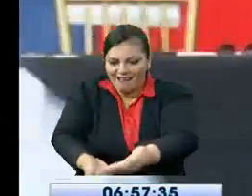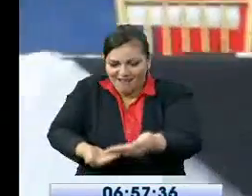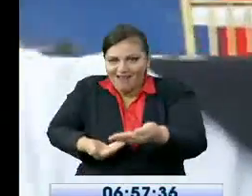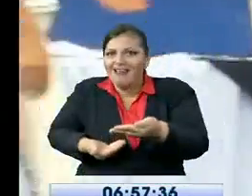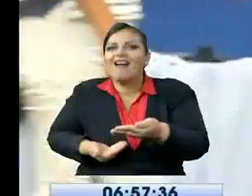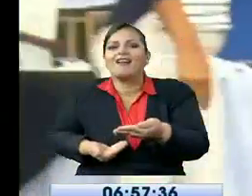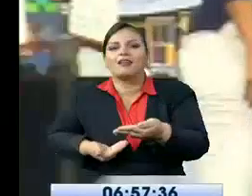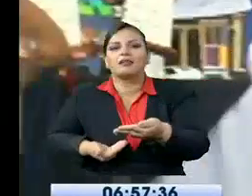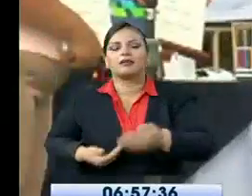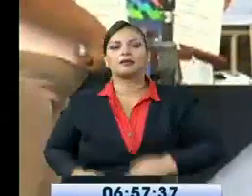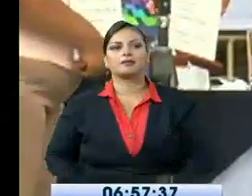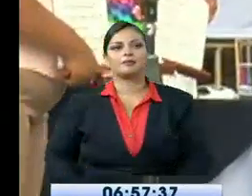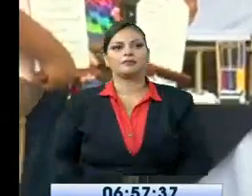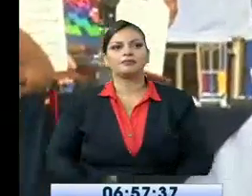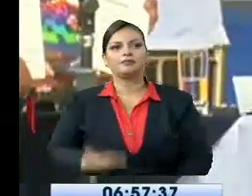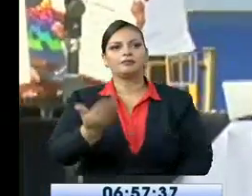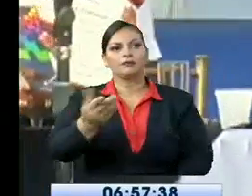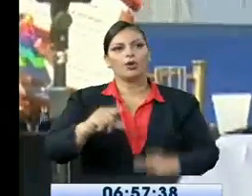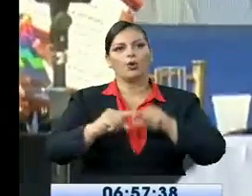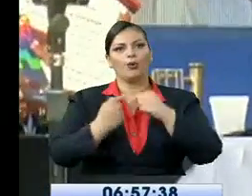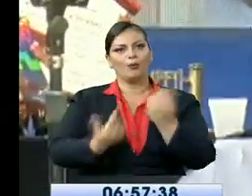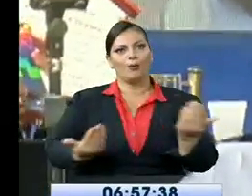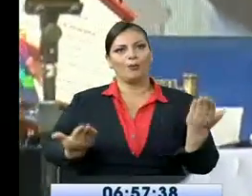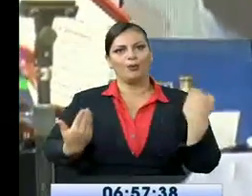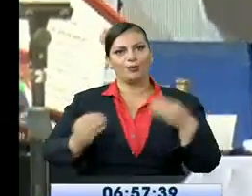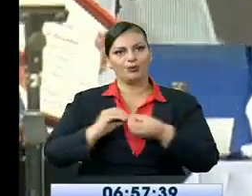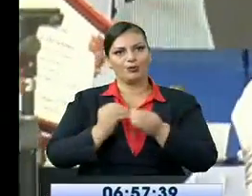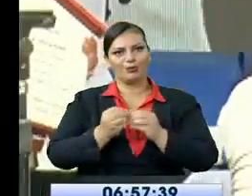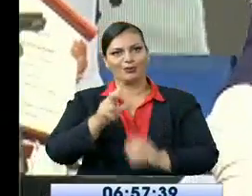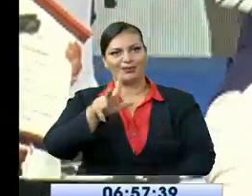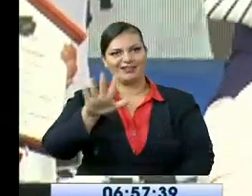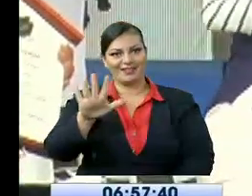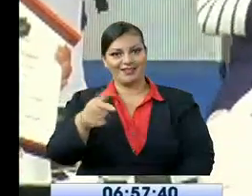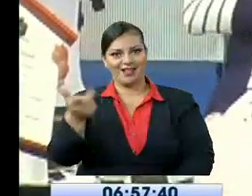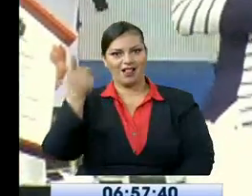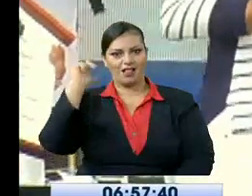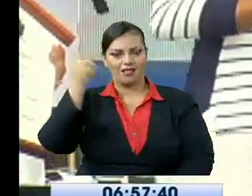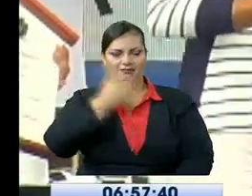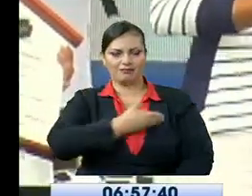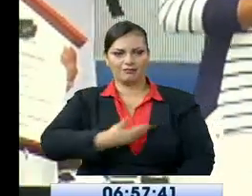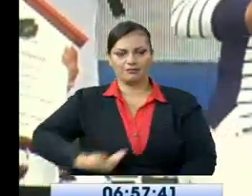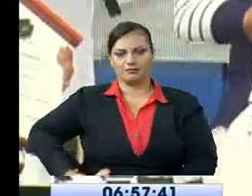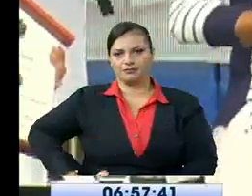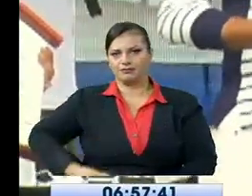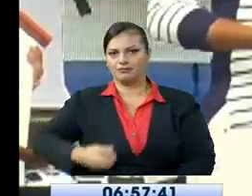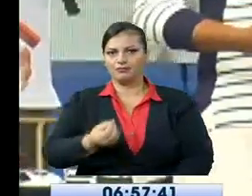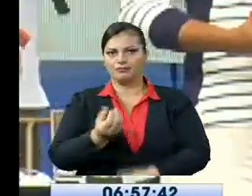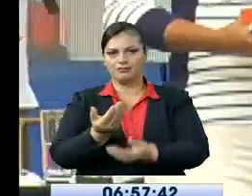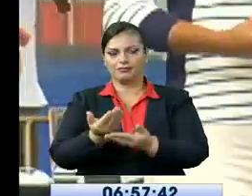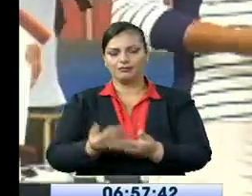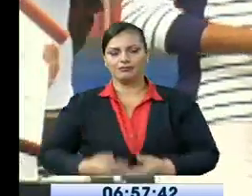el líder de Alianza País, que no está haciendo proselitismo político. Informó Mari Carmen Falconi.